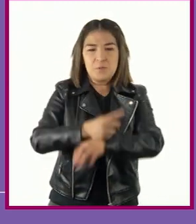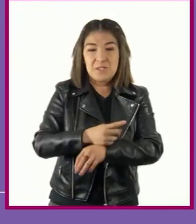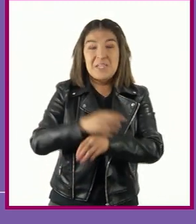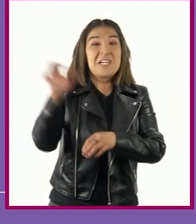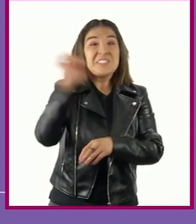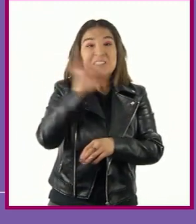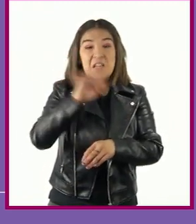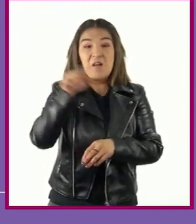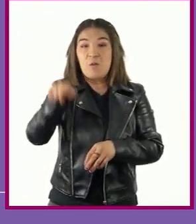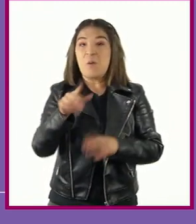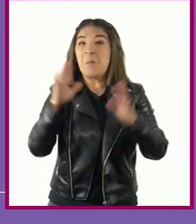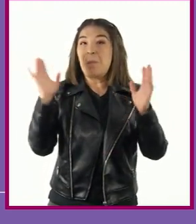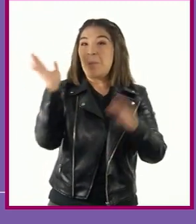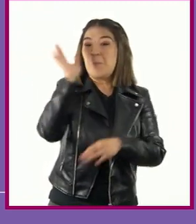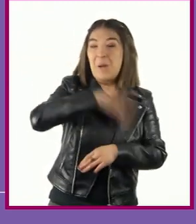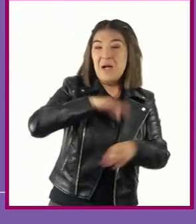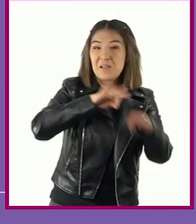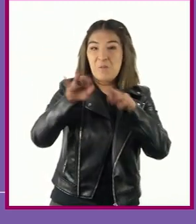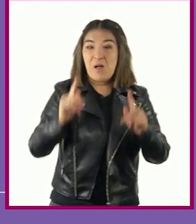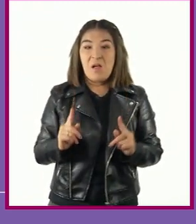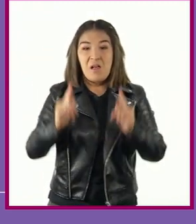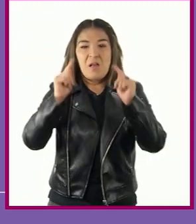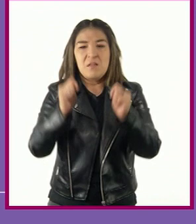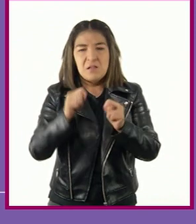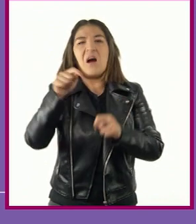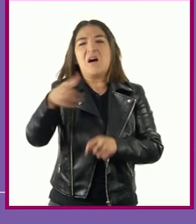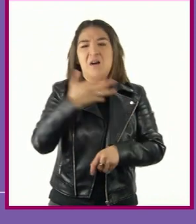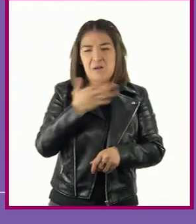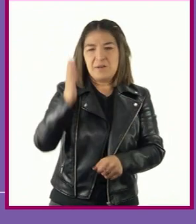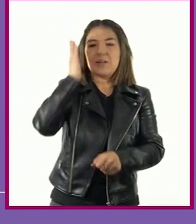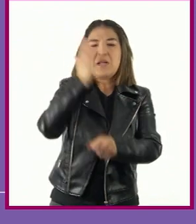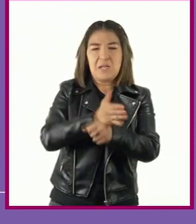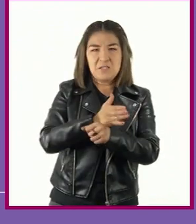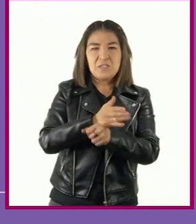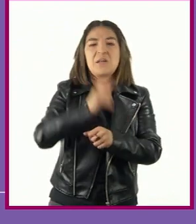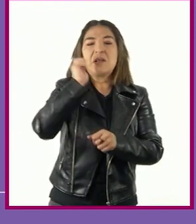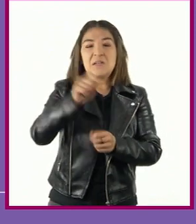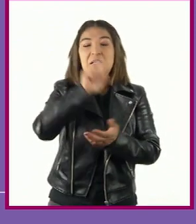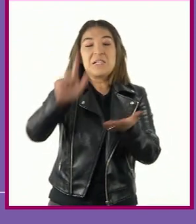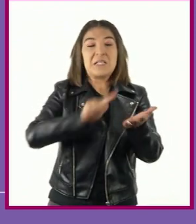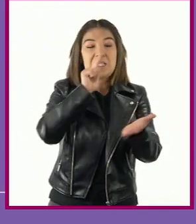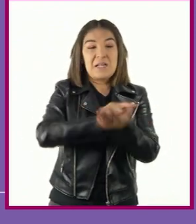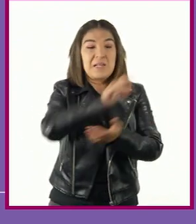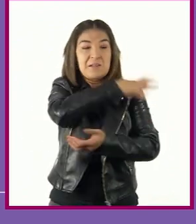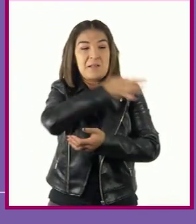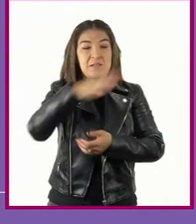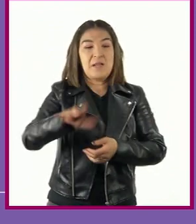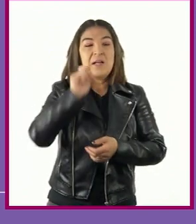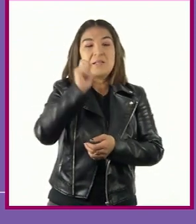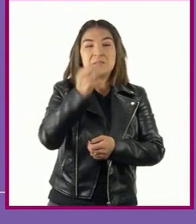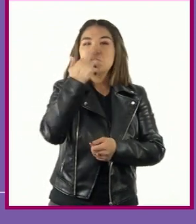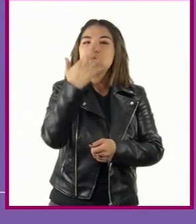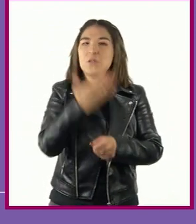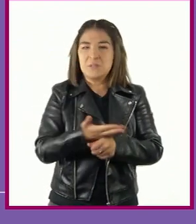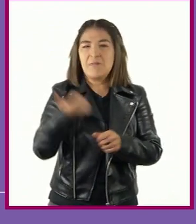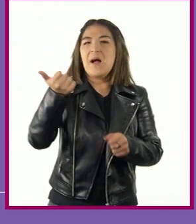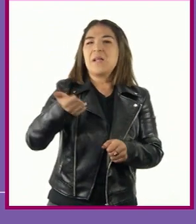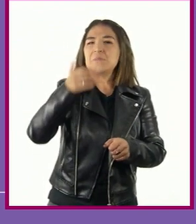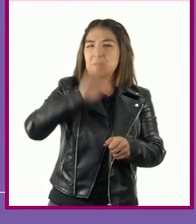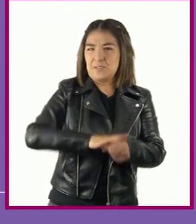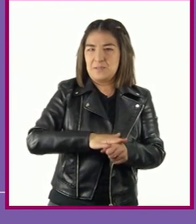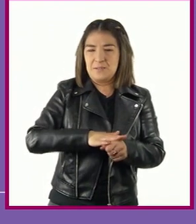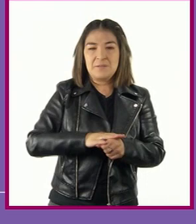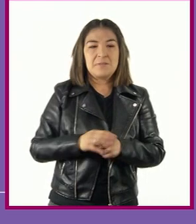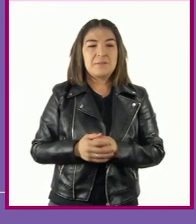caso de no ser así, existen sanciones que están contempladas en la Ley General de Responsabilidades